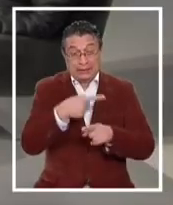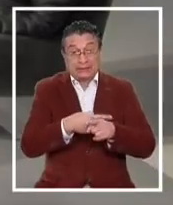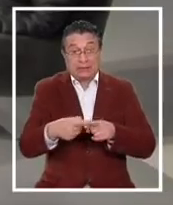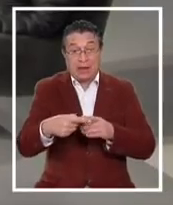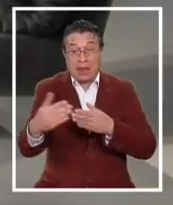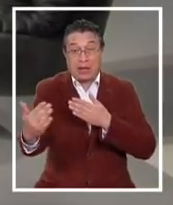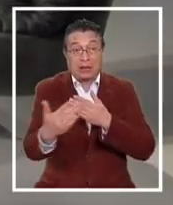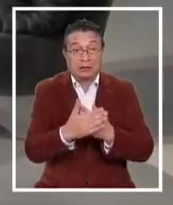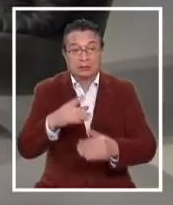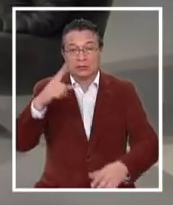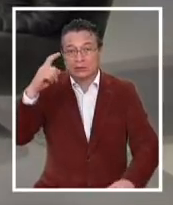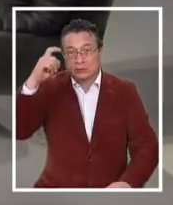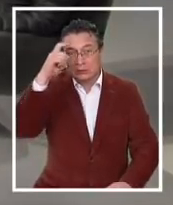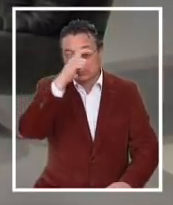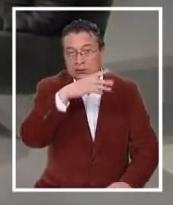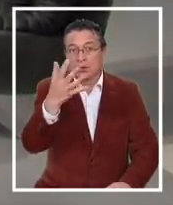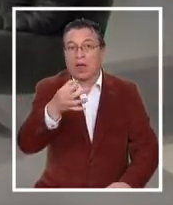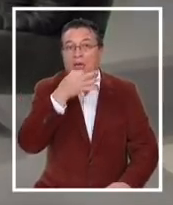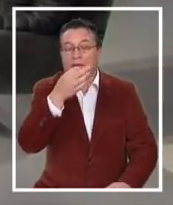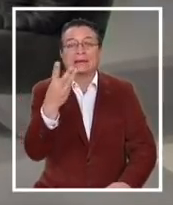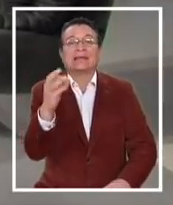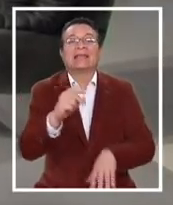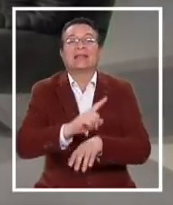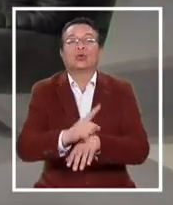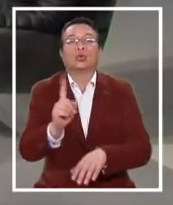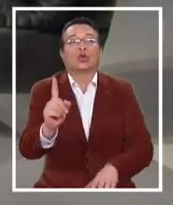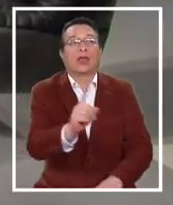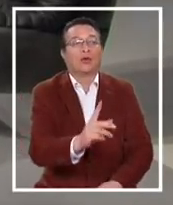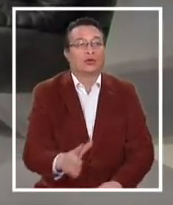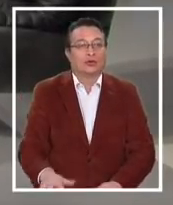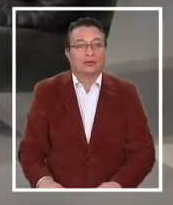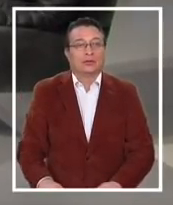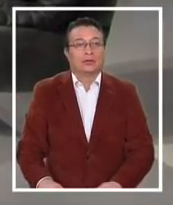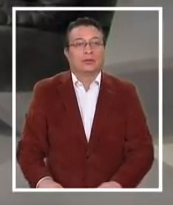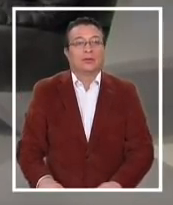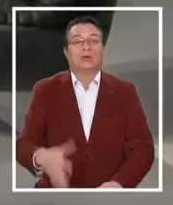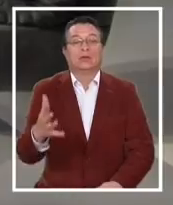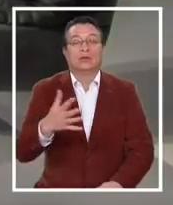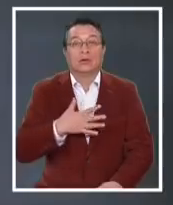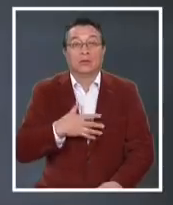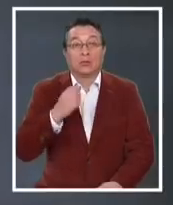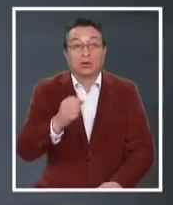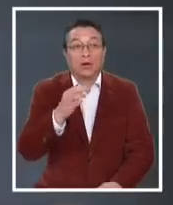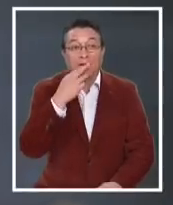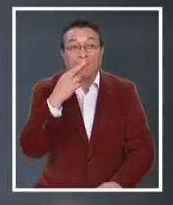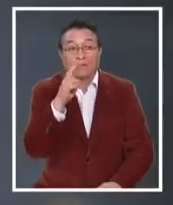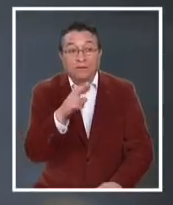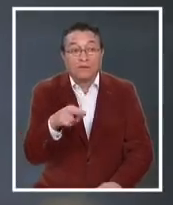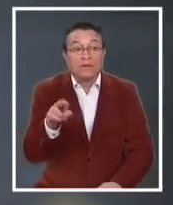se ve complicadísima. Oscura. Natalia González. Yo, fíjate, voy a volver a abogar